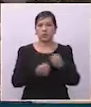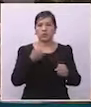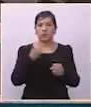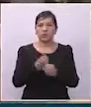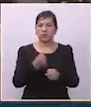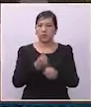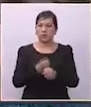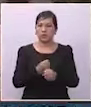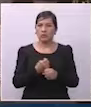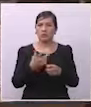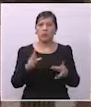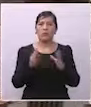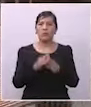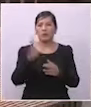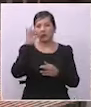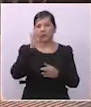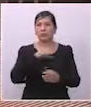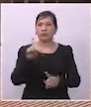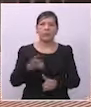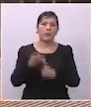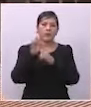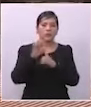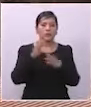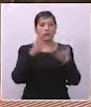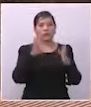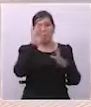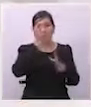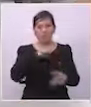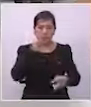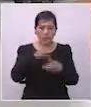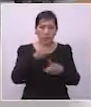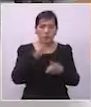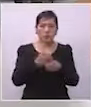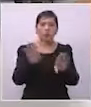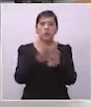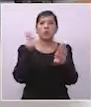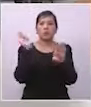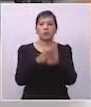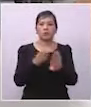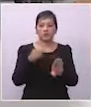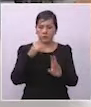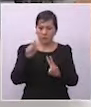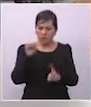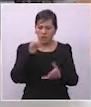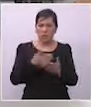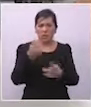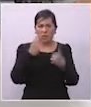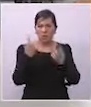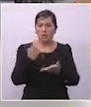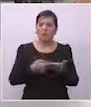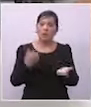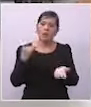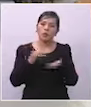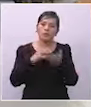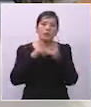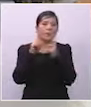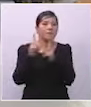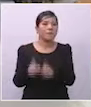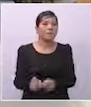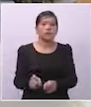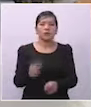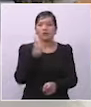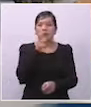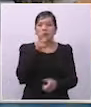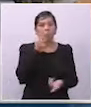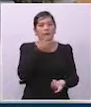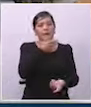sexual. El probable autor, el portero de la unidad educativa. Estaba llorando y le volví a preguntar, hijita, ¿quién